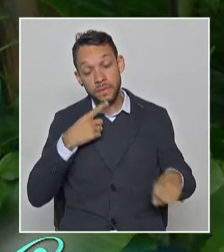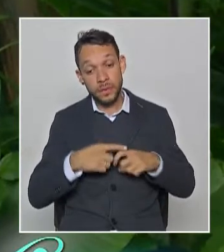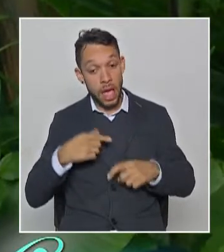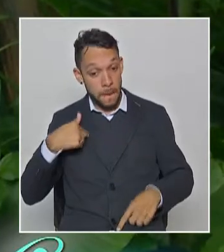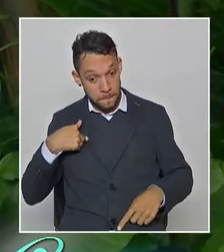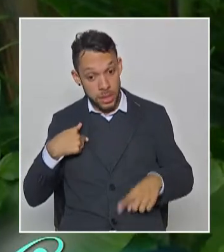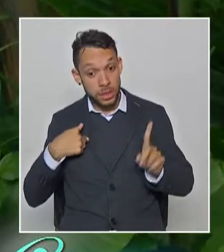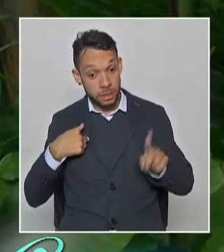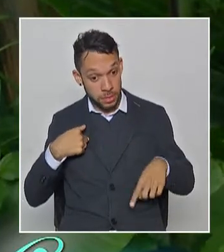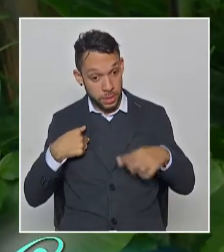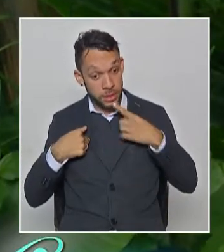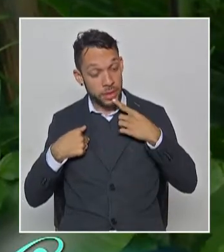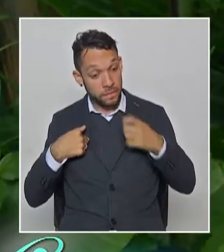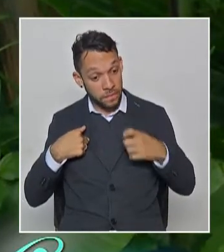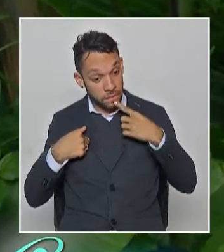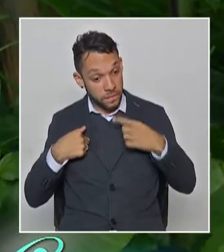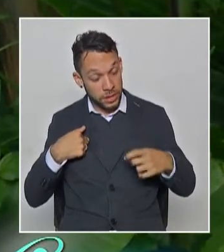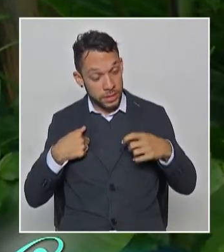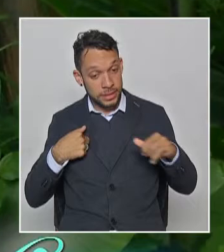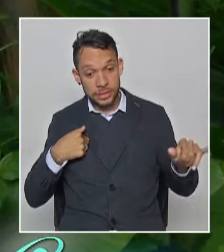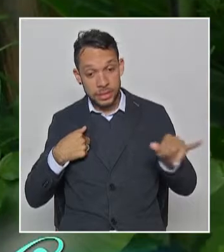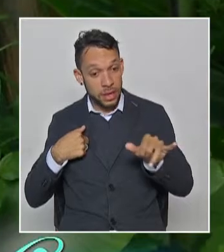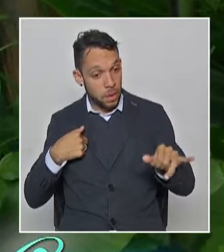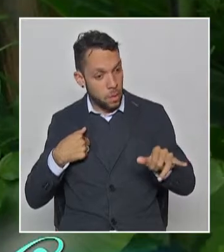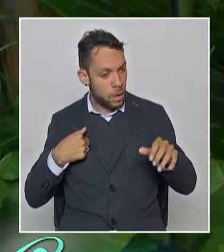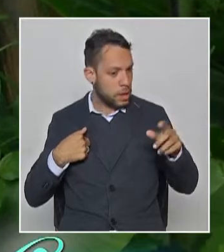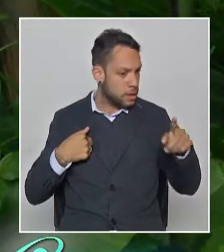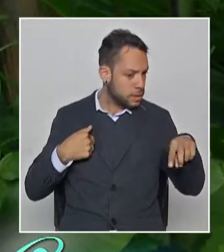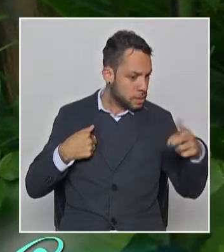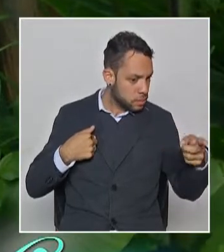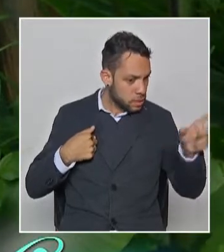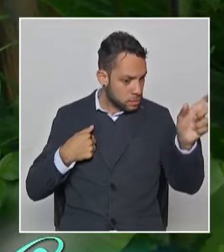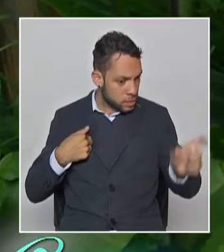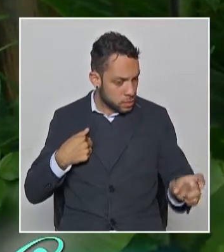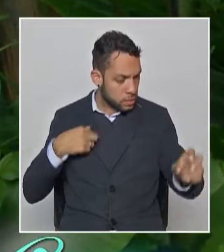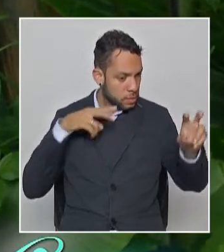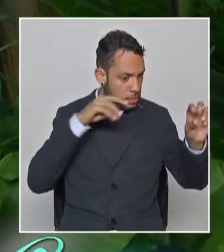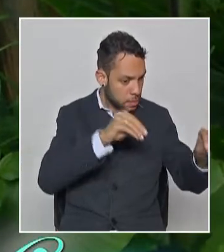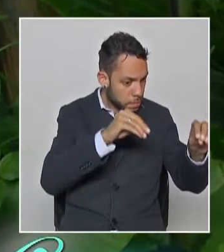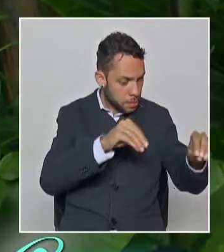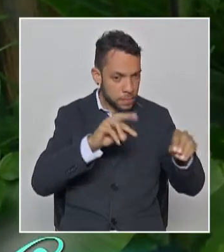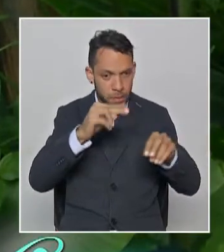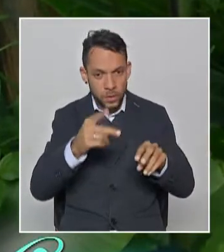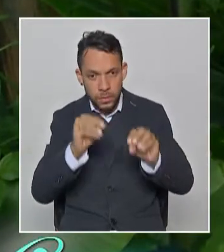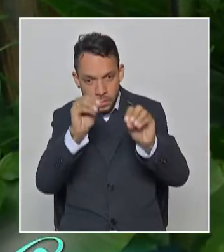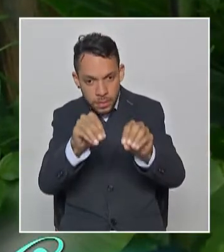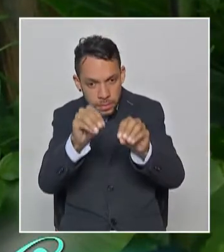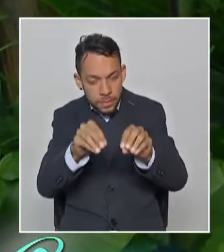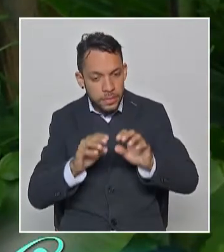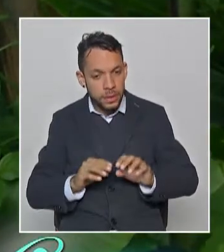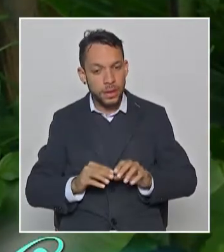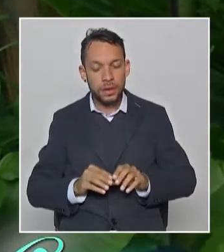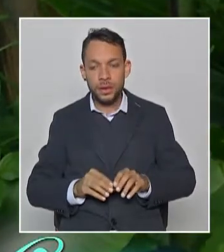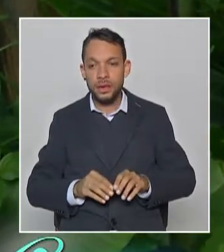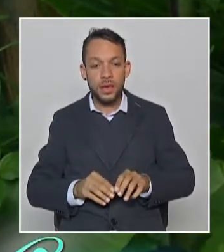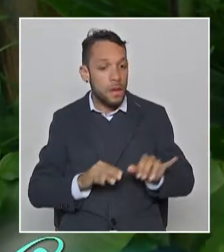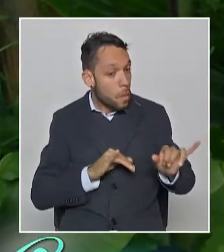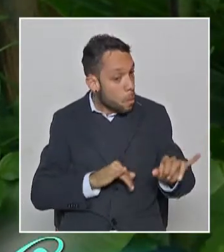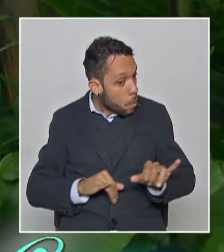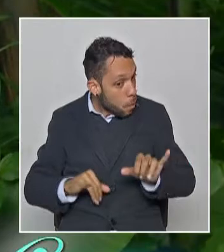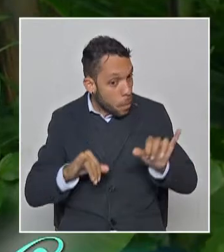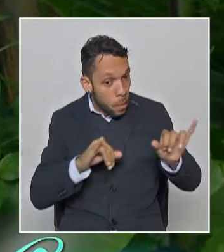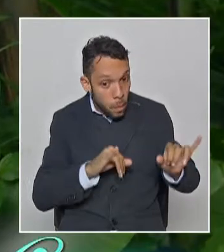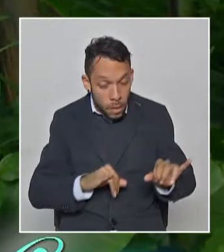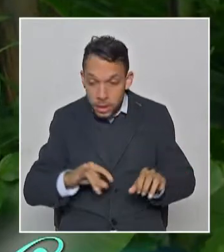se me han presentado casos alergénicos y me ha tocado trabajar de una manera diferente al paciente. Usted se imagina una persona de